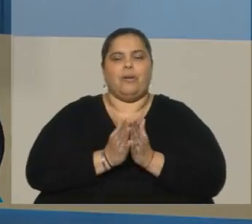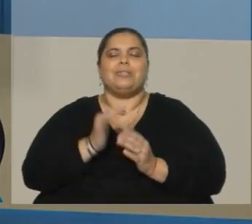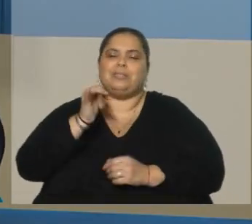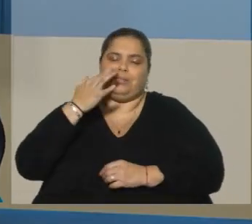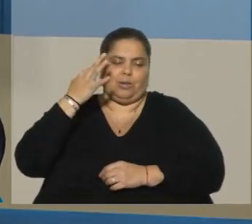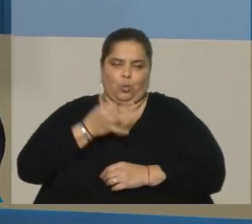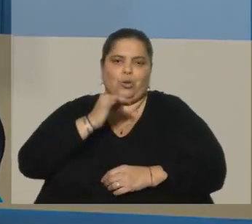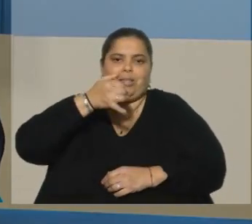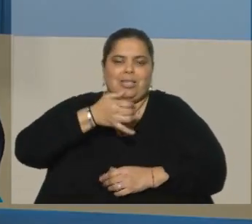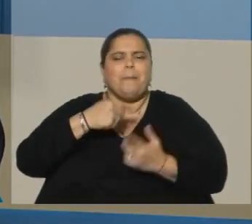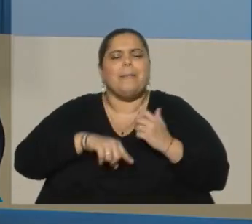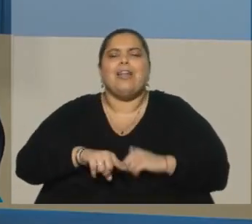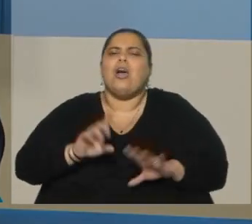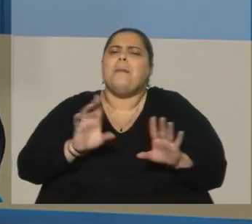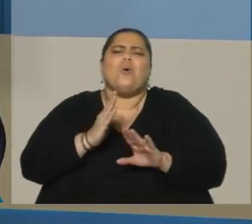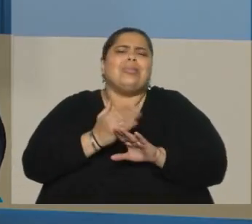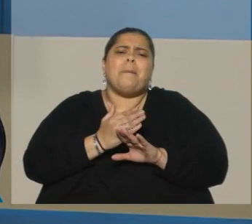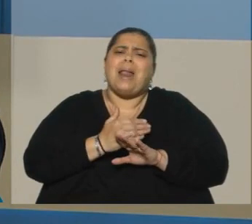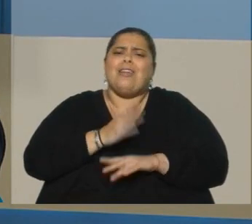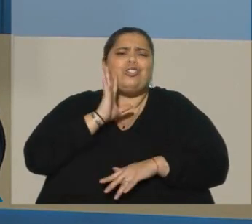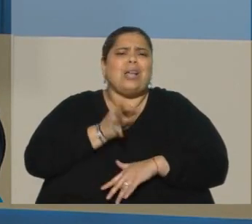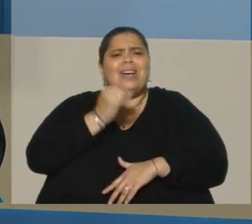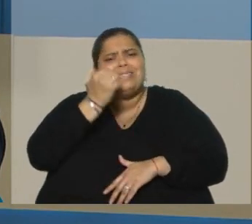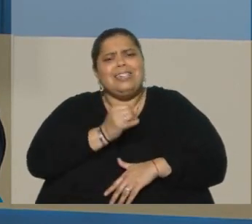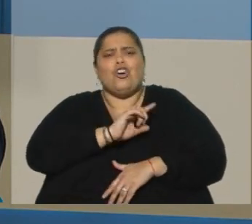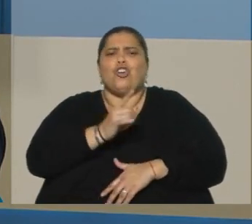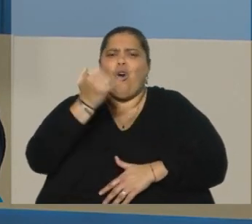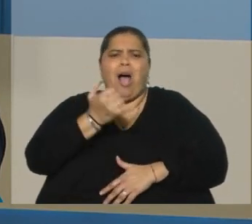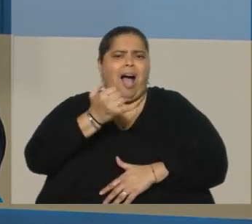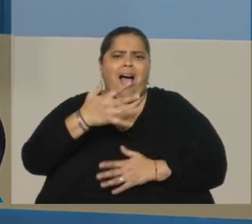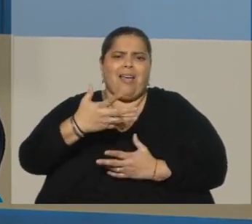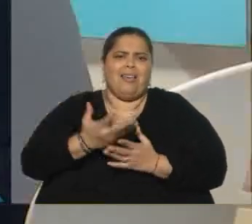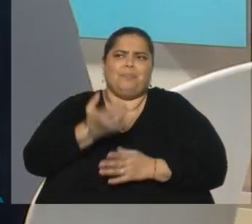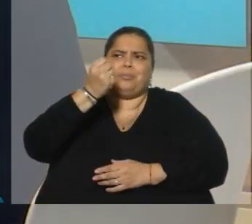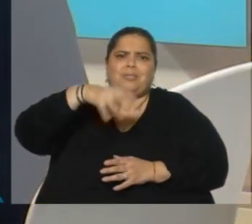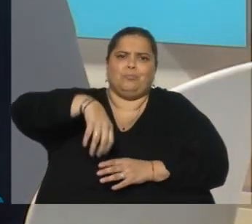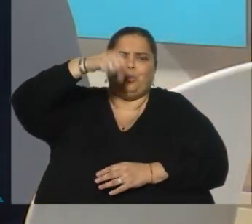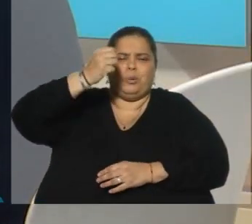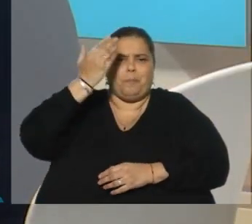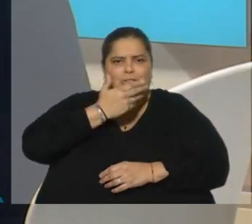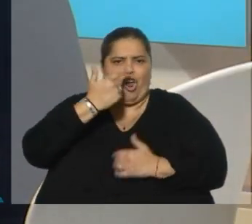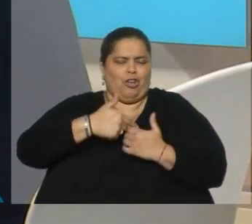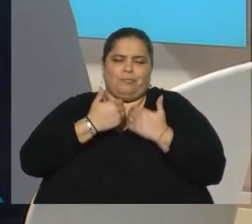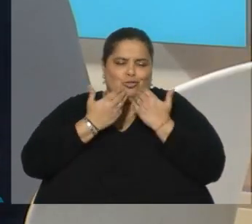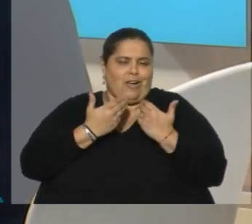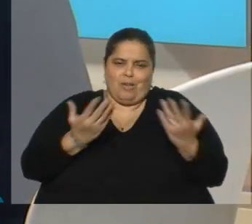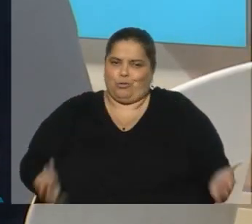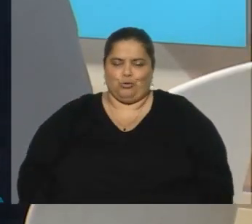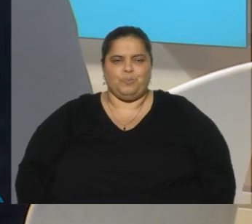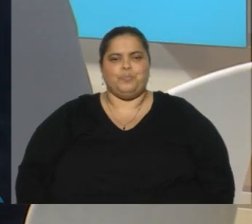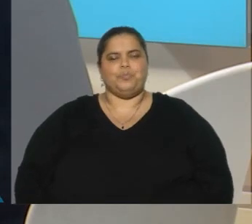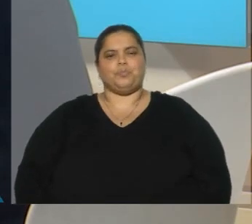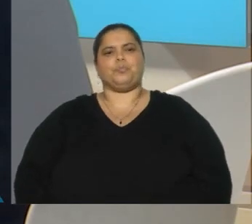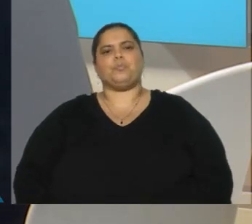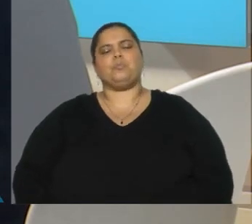Pero es demasiado prematuro para hablar de ese tipo de... De ganancias. Le voy cambiando de tema.